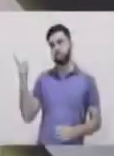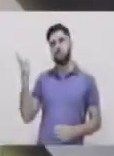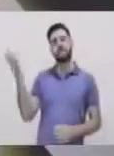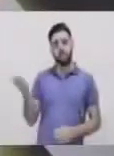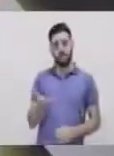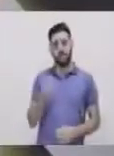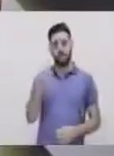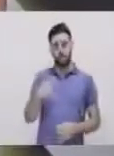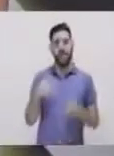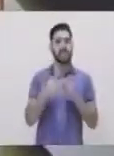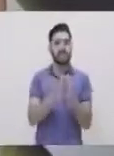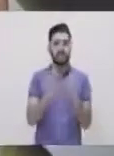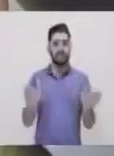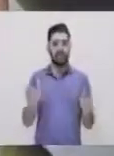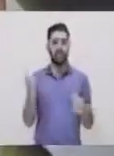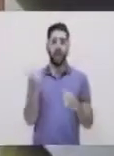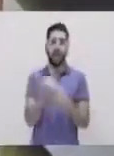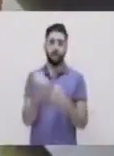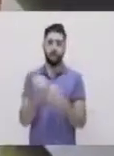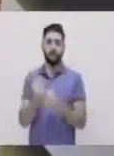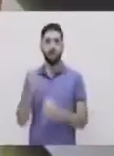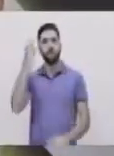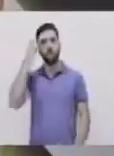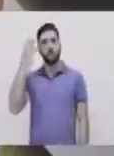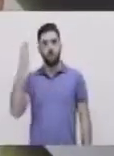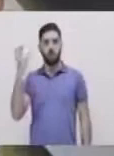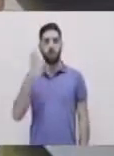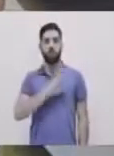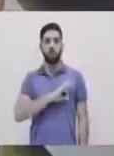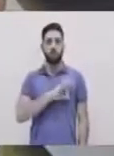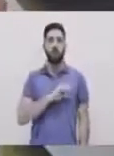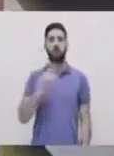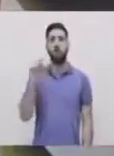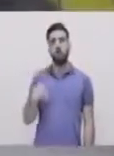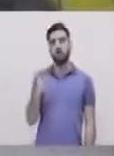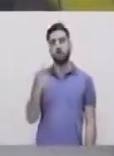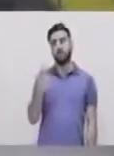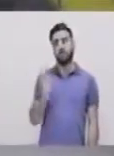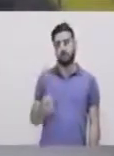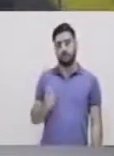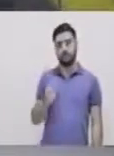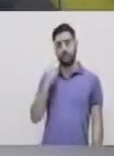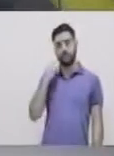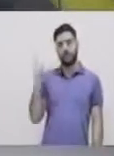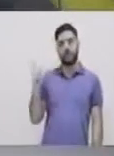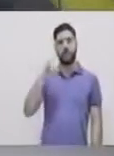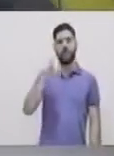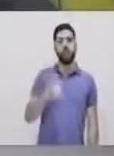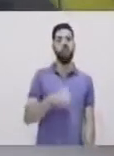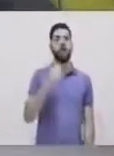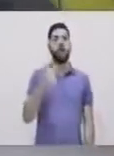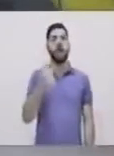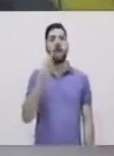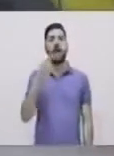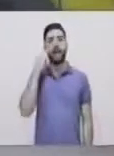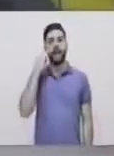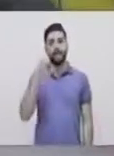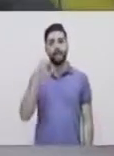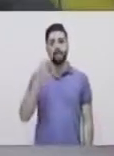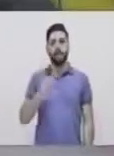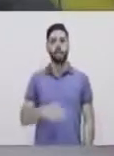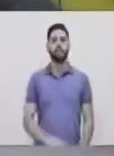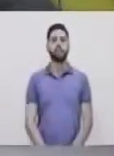Bienvenidos al segmento de apoyo psicosocial. Hoy nos acompaña el licenciado Javier Sil. Licenciado, un placer tenerlo por acá. ¿Cuál es el tema que vamos a